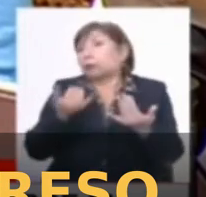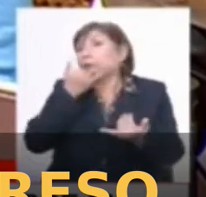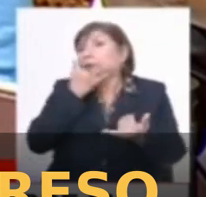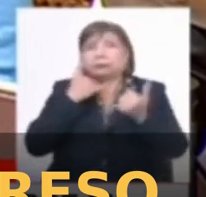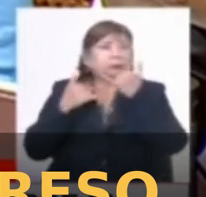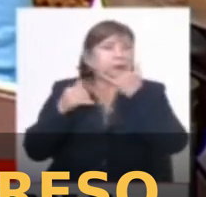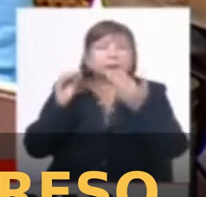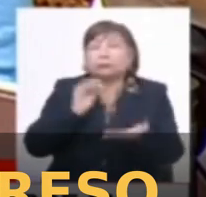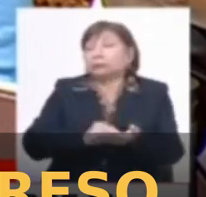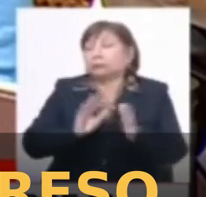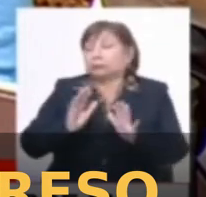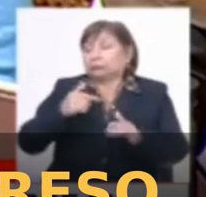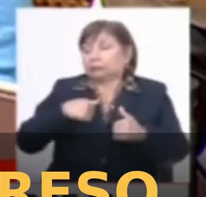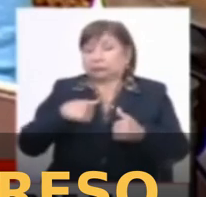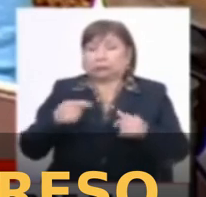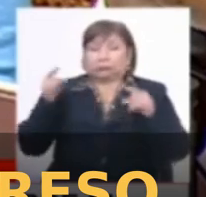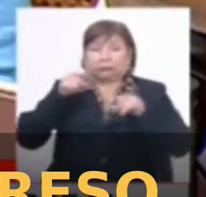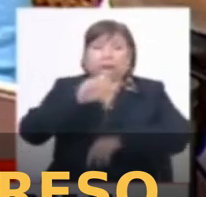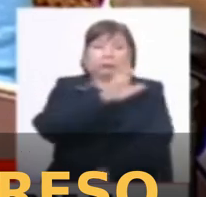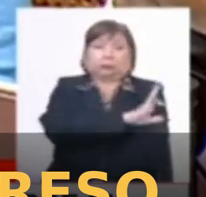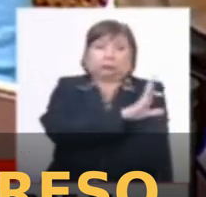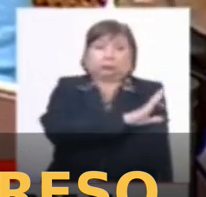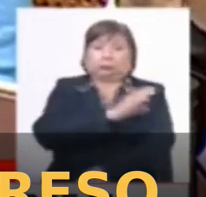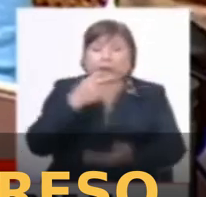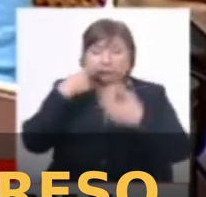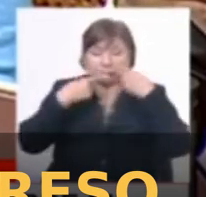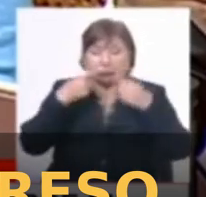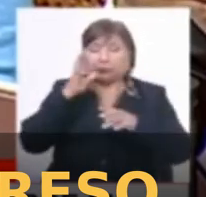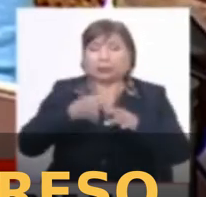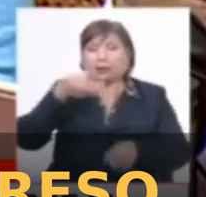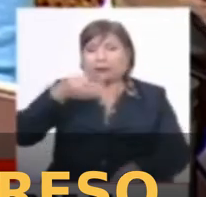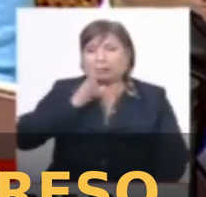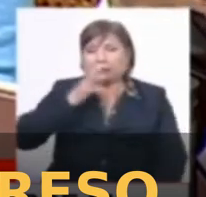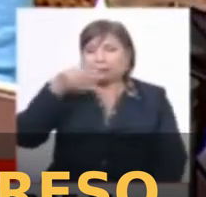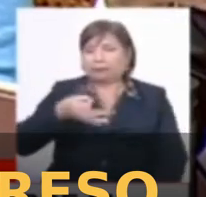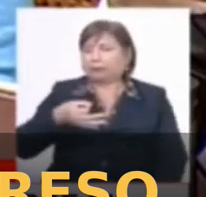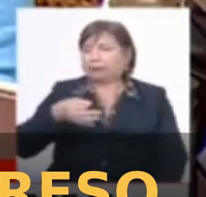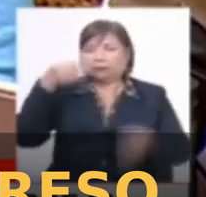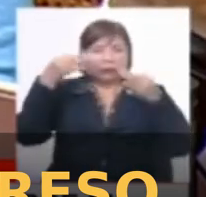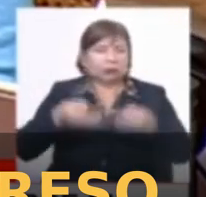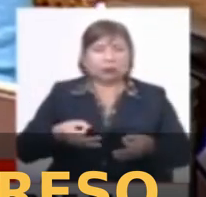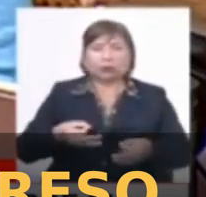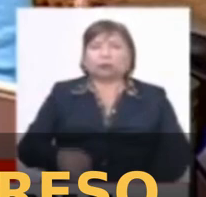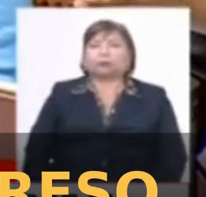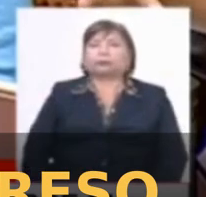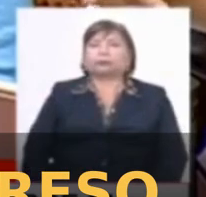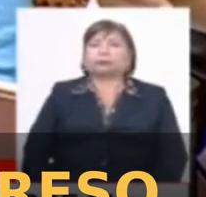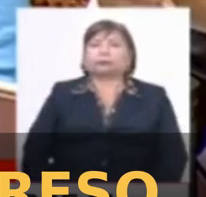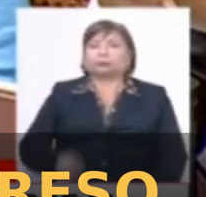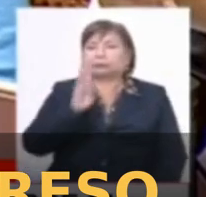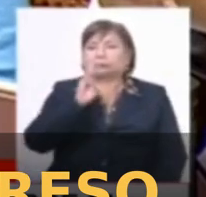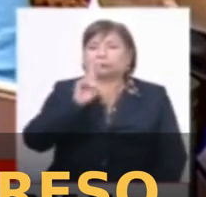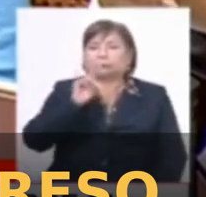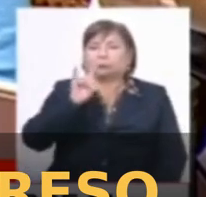más porque del día en que yo me presenté a la fiscalía y le dije vamos a decir la verdad, no es justo... Bruno